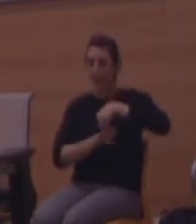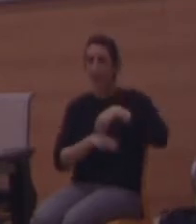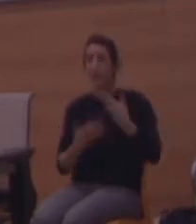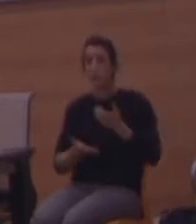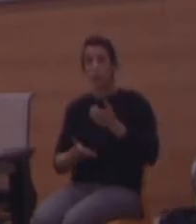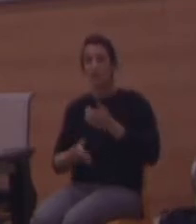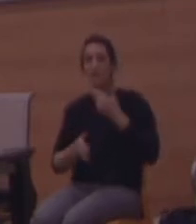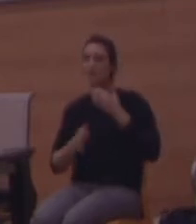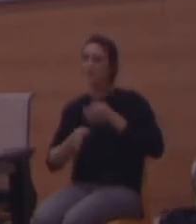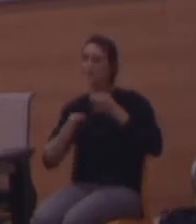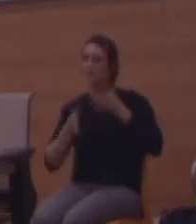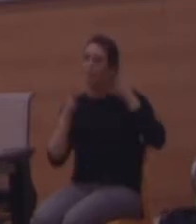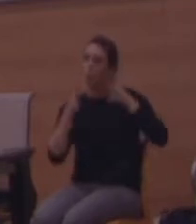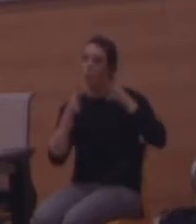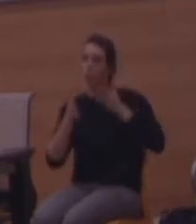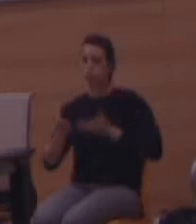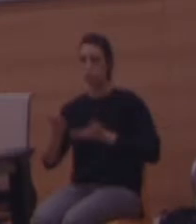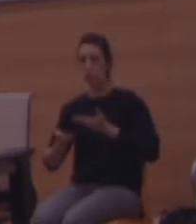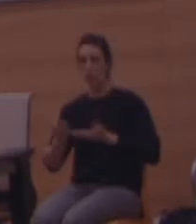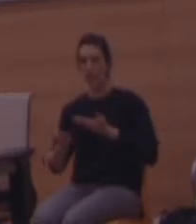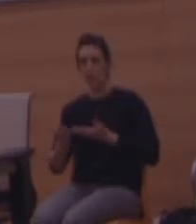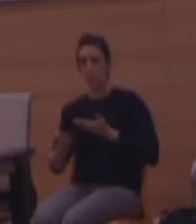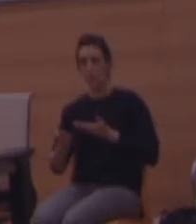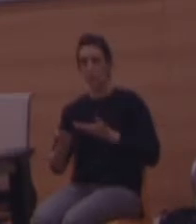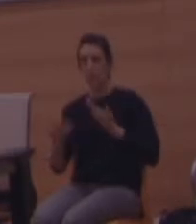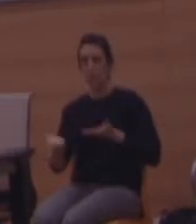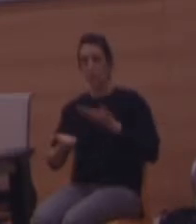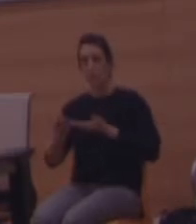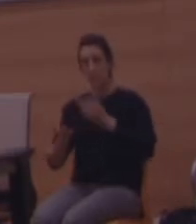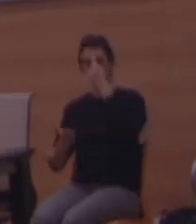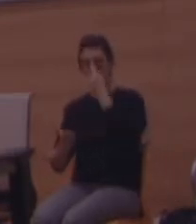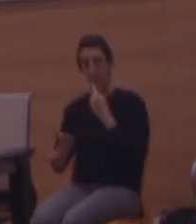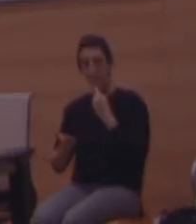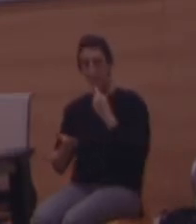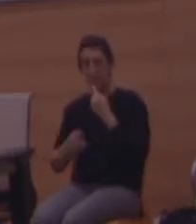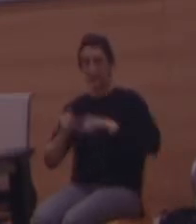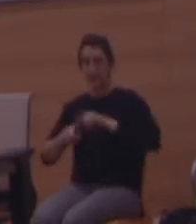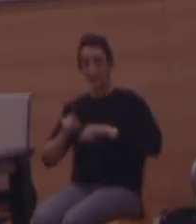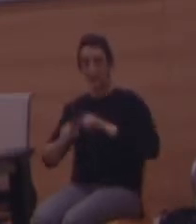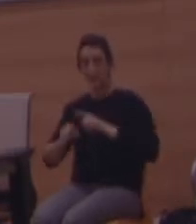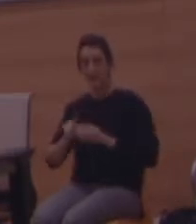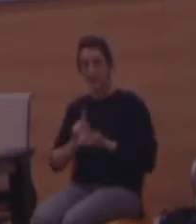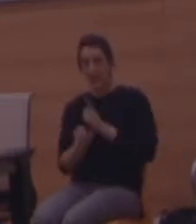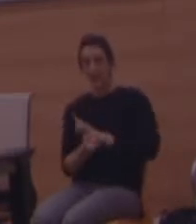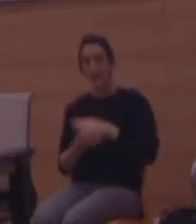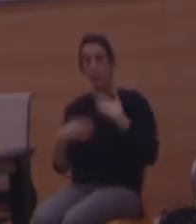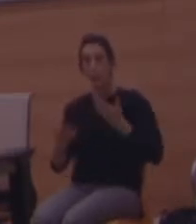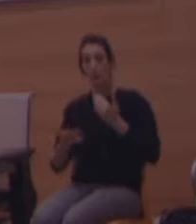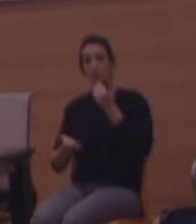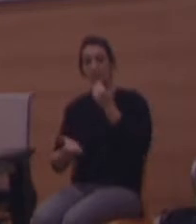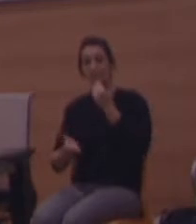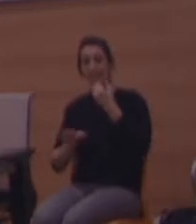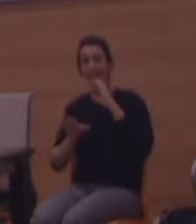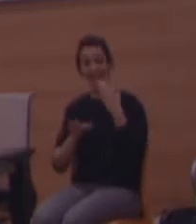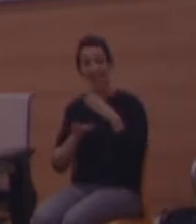recomienda ponerla en un peso digital. Entonces, según el peso digital, los gramos que tengamos, pues añadir 1 gramo de